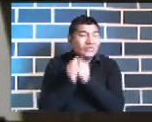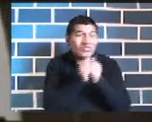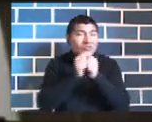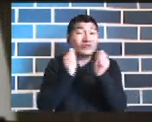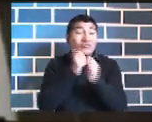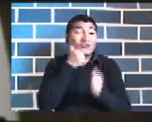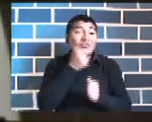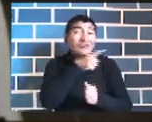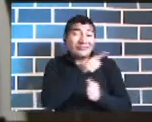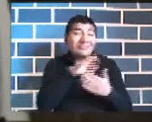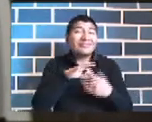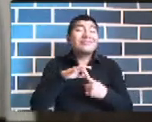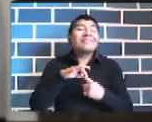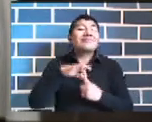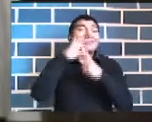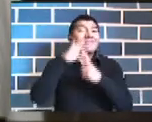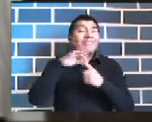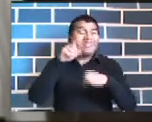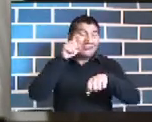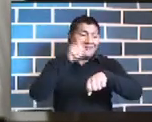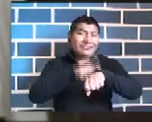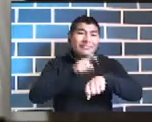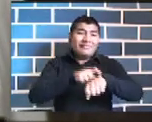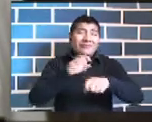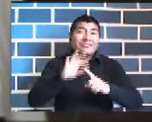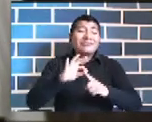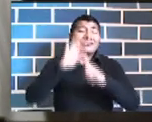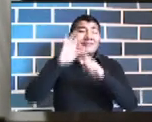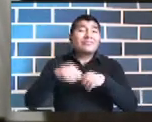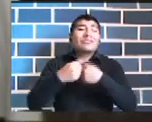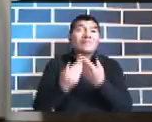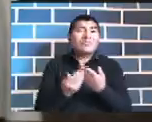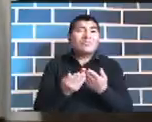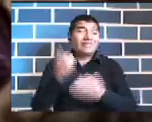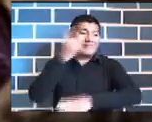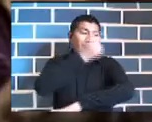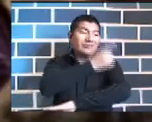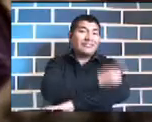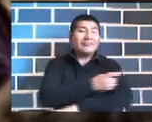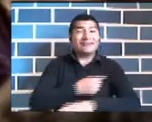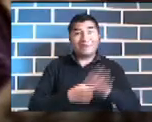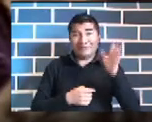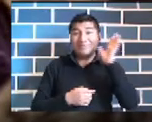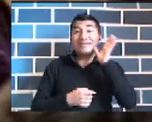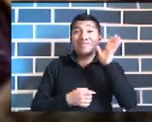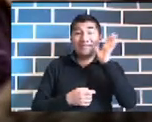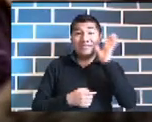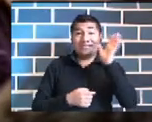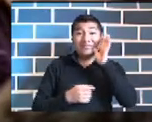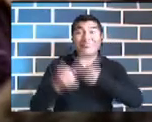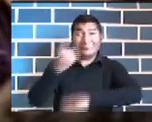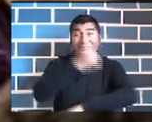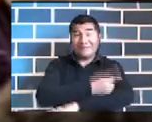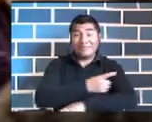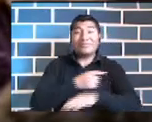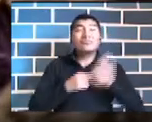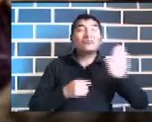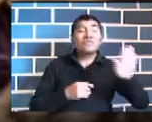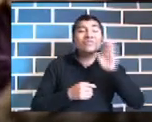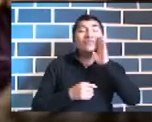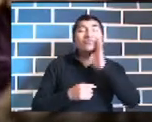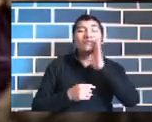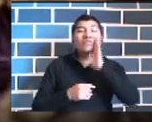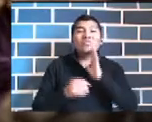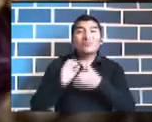ella, especialmente en momentos tan especiales como es el Día de la Madre, el día de sus cumpleaños